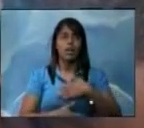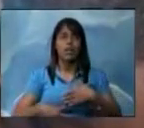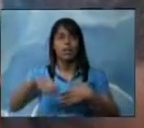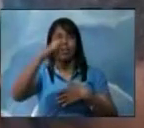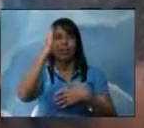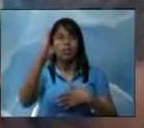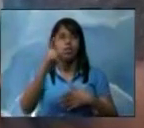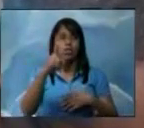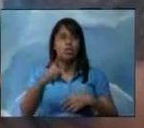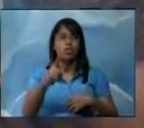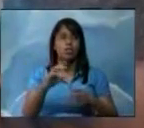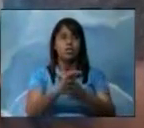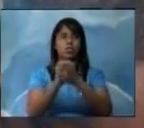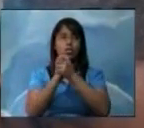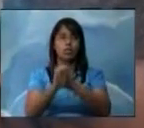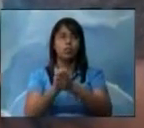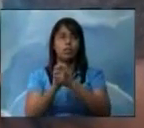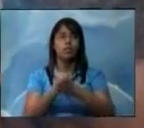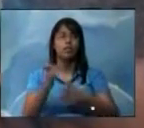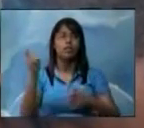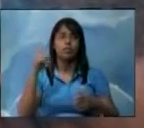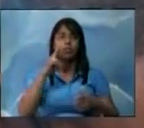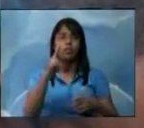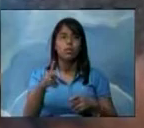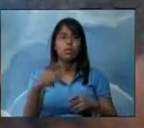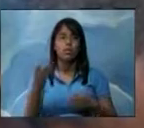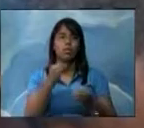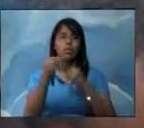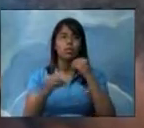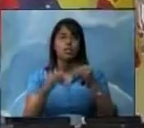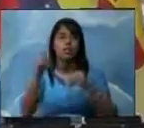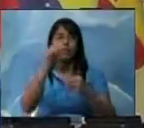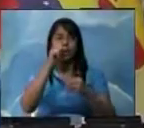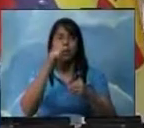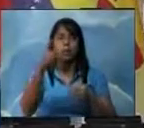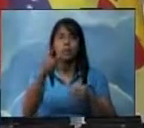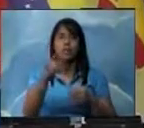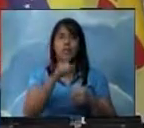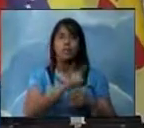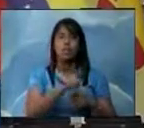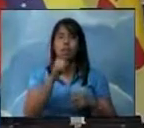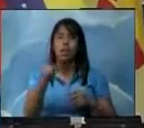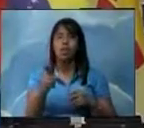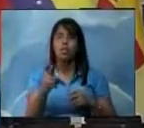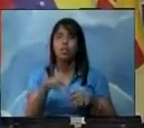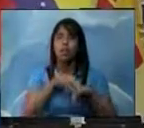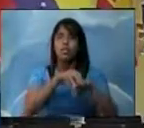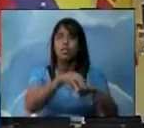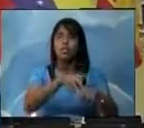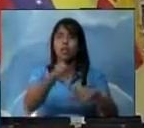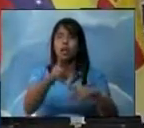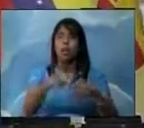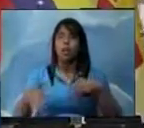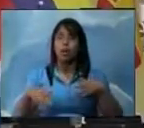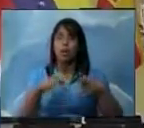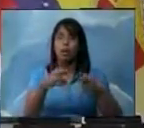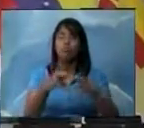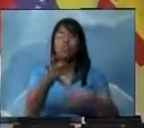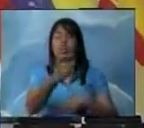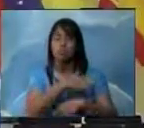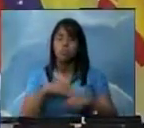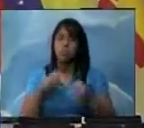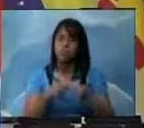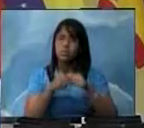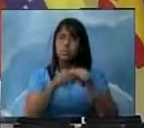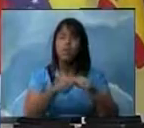Dios. Y sus compañeros veían lo que hacía Daniel y ellos le llevaban la corriente, ellos